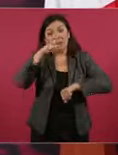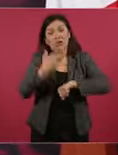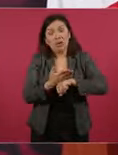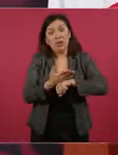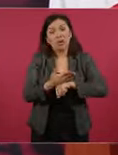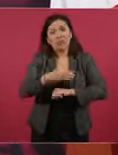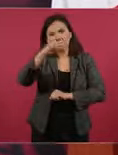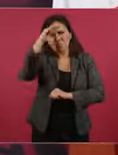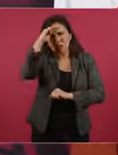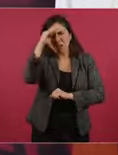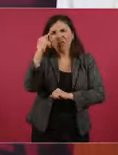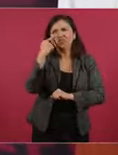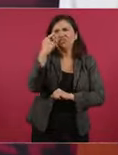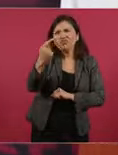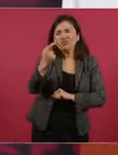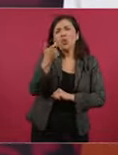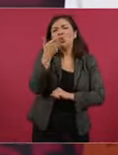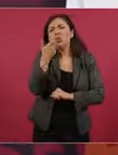precios.